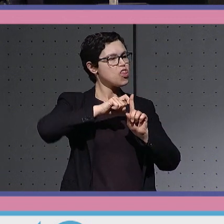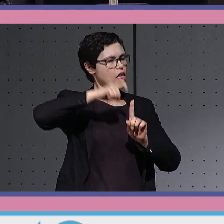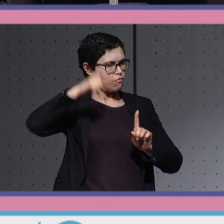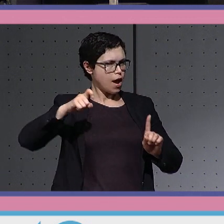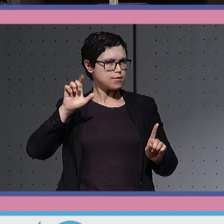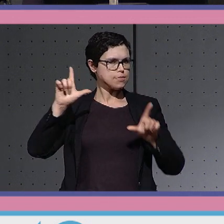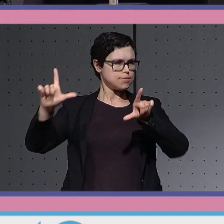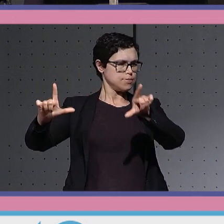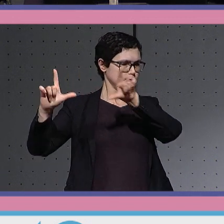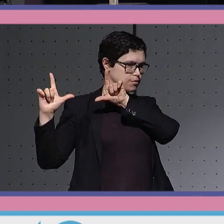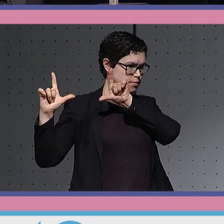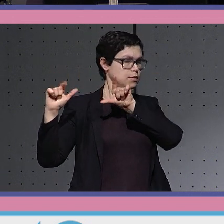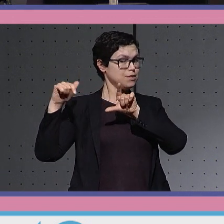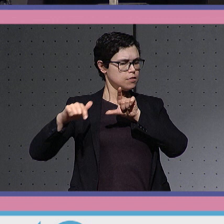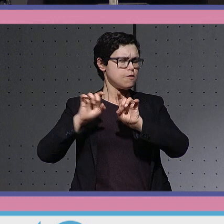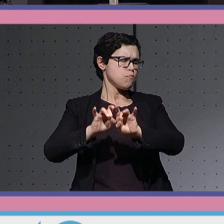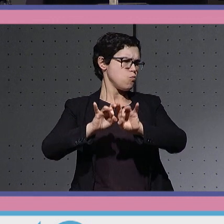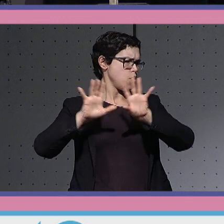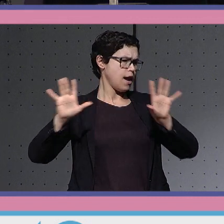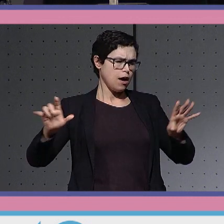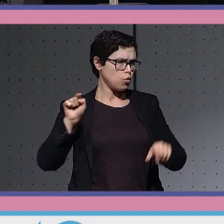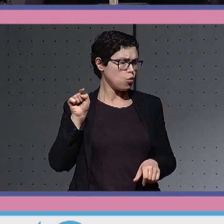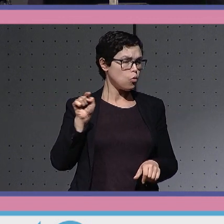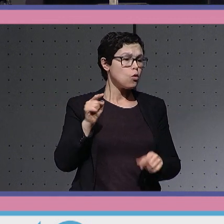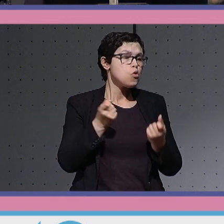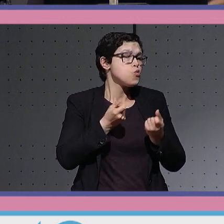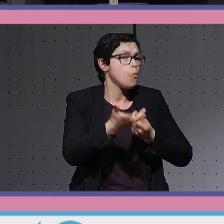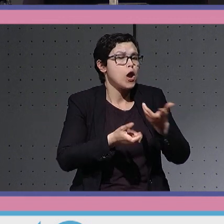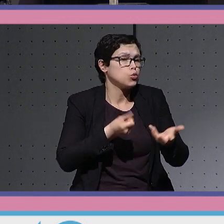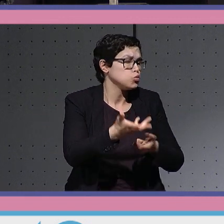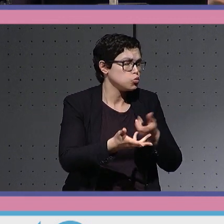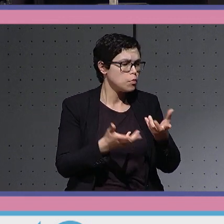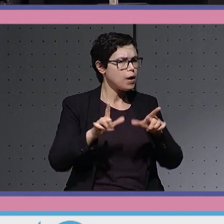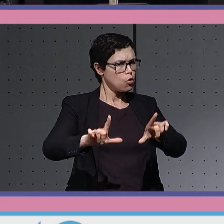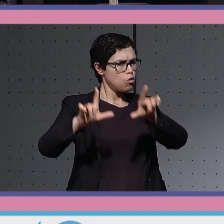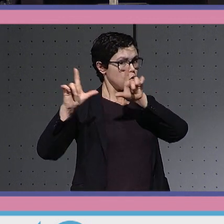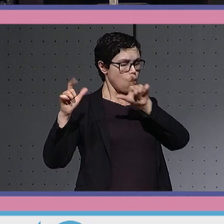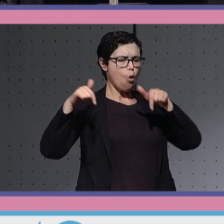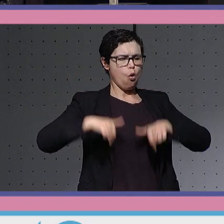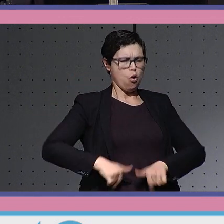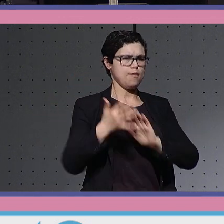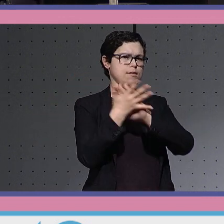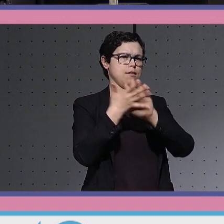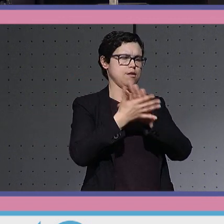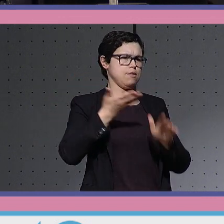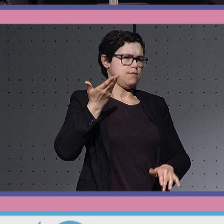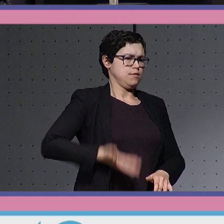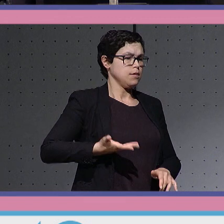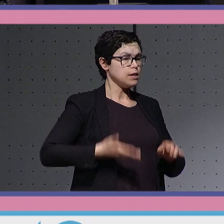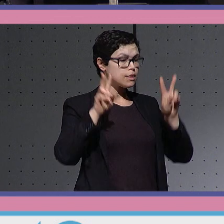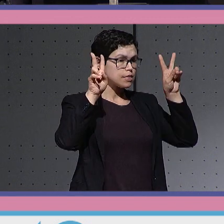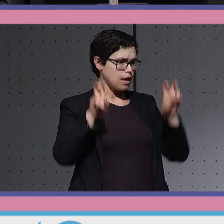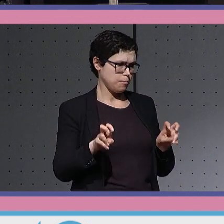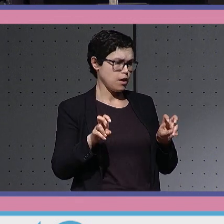una idea clara de las relevancias, aunque sea solamente numérica, de lo que nos trae hoy aquí y que estamos de alguna forma también